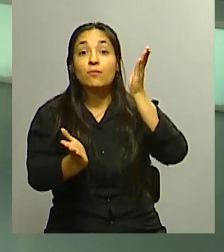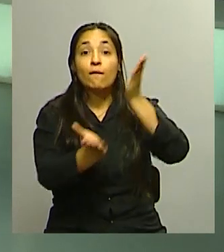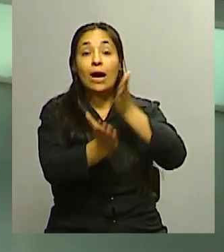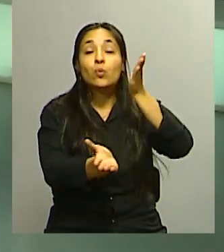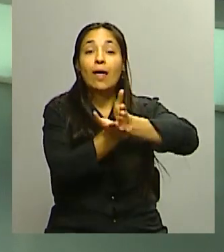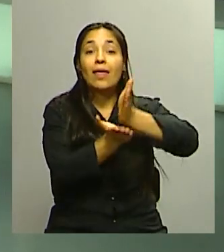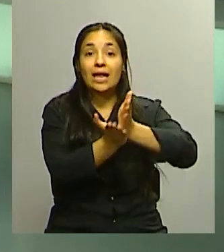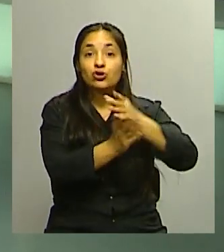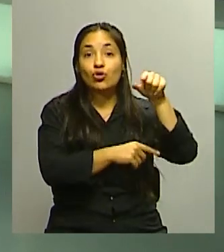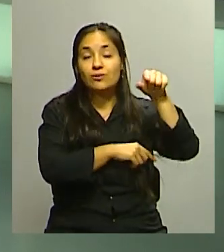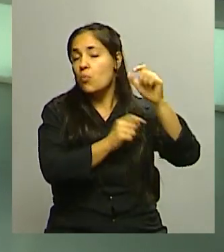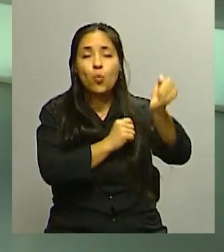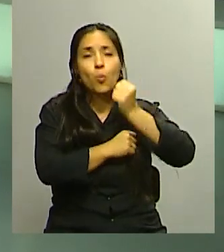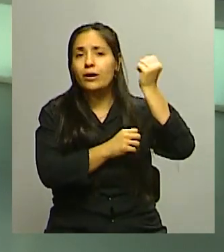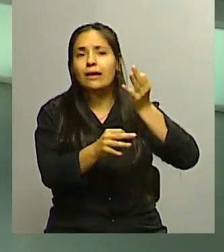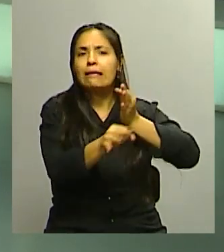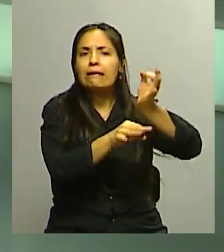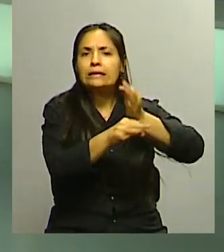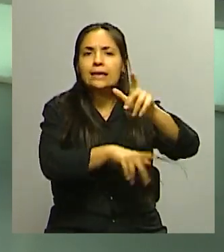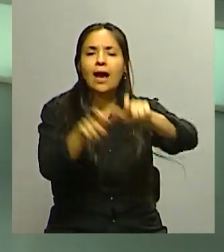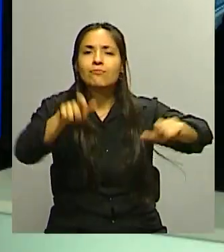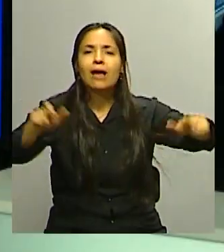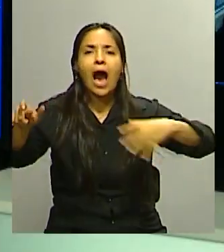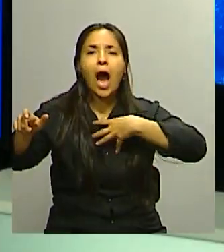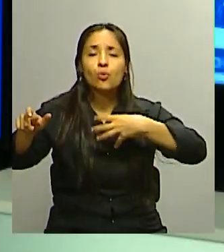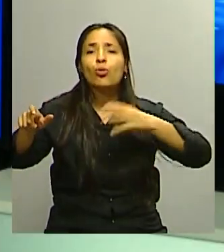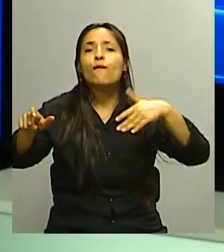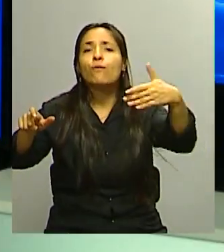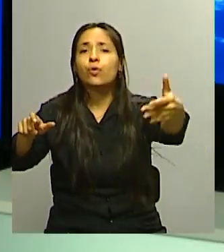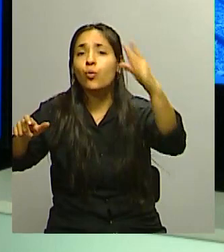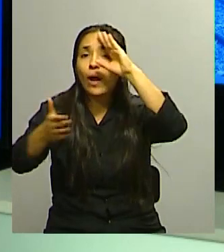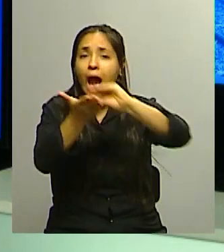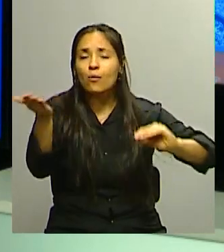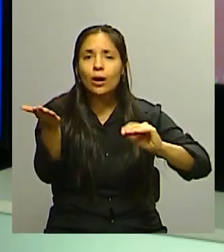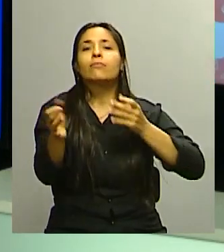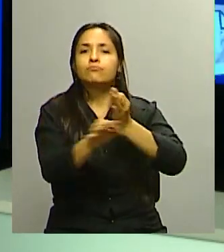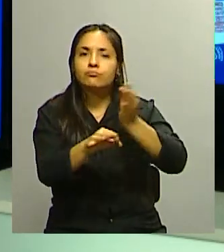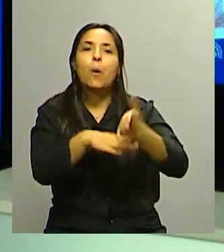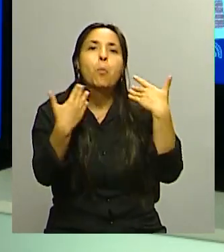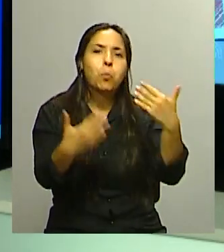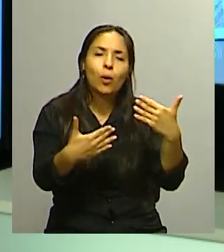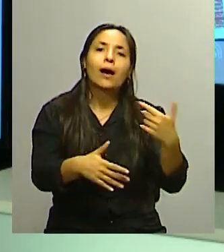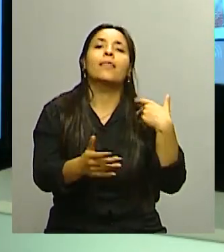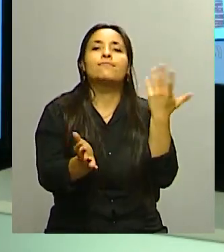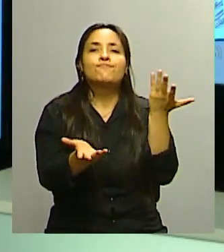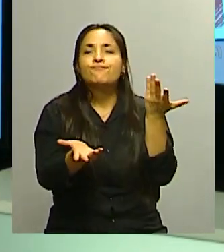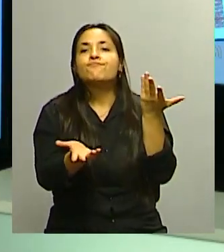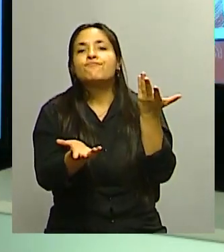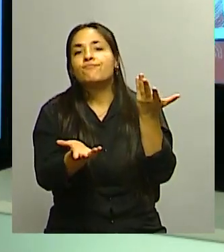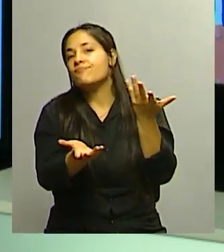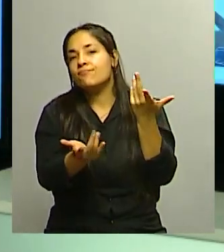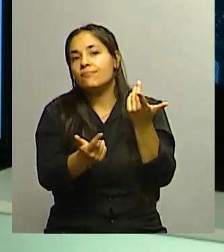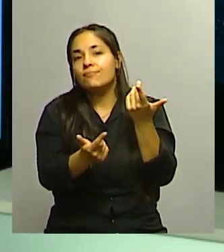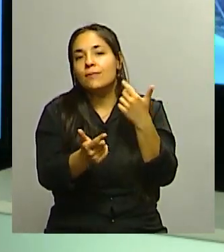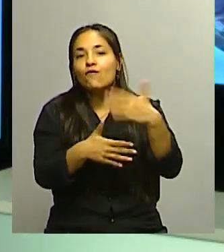Desde lo humano, ¿no? Exactamente. Que tanto nos hace falta. También hay asesoramiento para personas con discapacidad y para adultos mayores. Contanos de qué